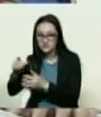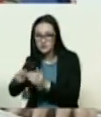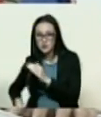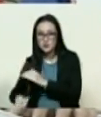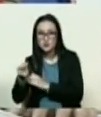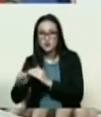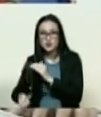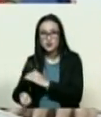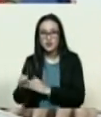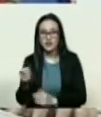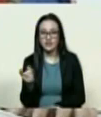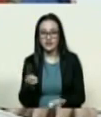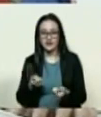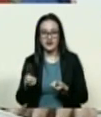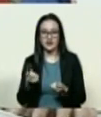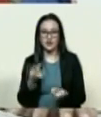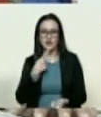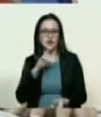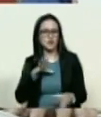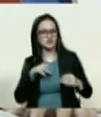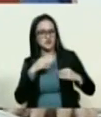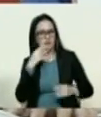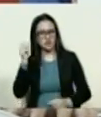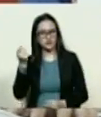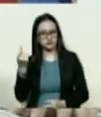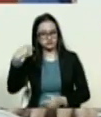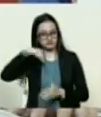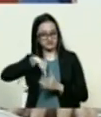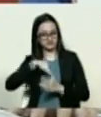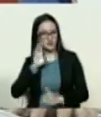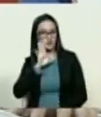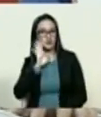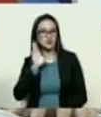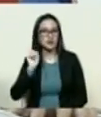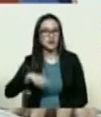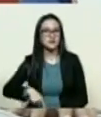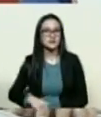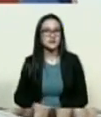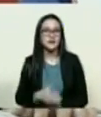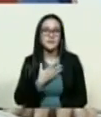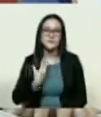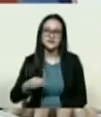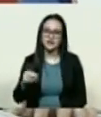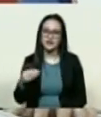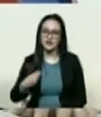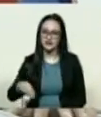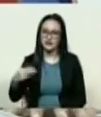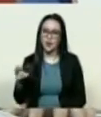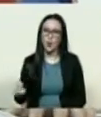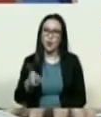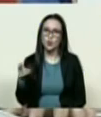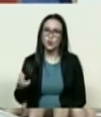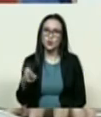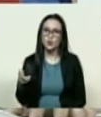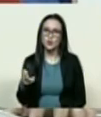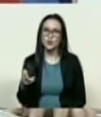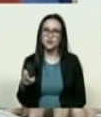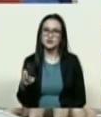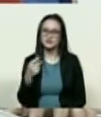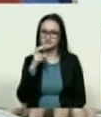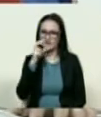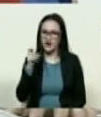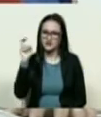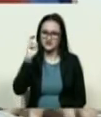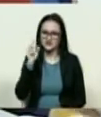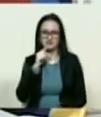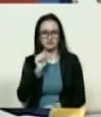presidencia, su canciller diga que no acepta a Nicolás Maduro. O, por ejemplo, al presidente de Honduras, cuestionado, que su canciller diga